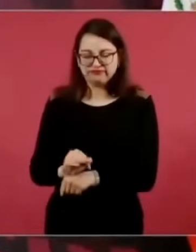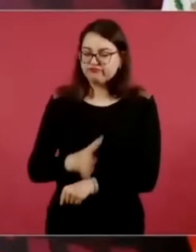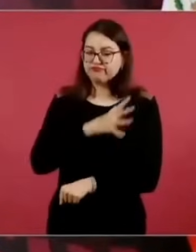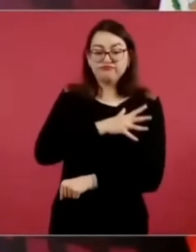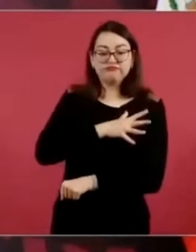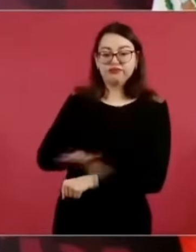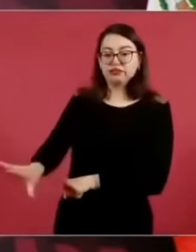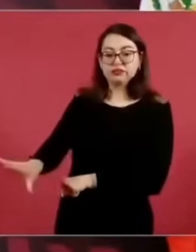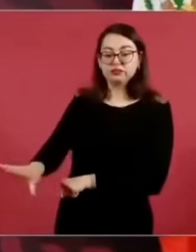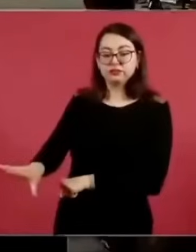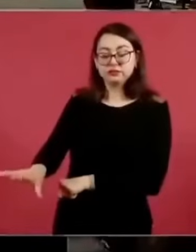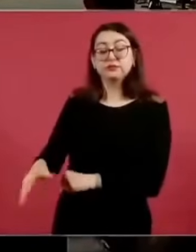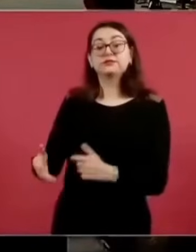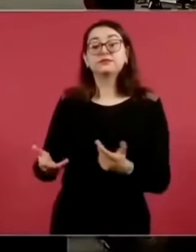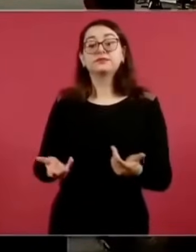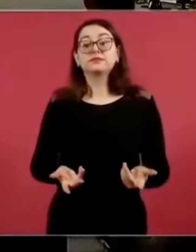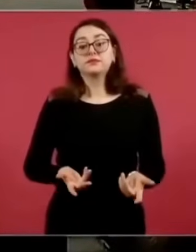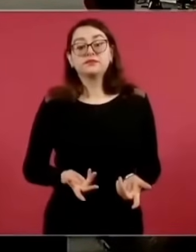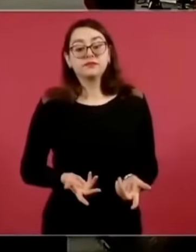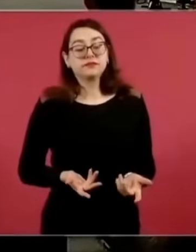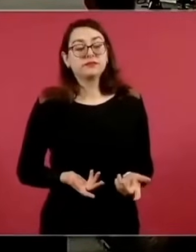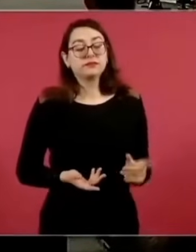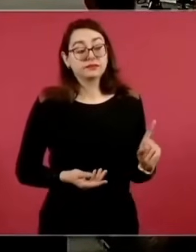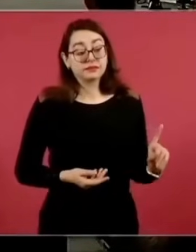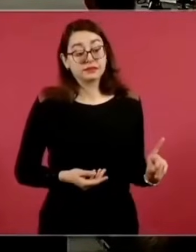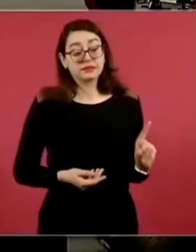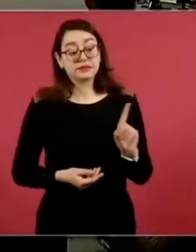con Ávila Camacho,